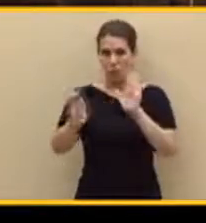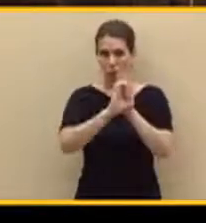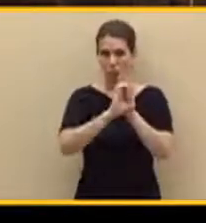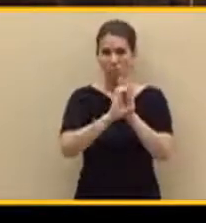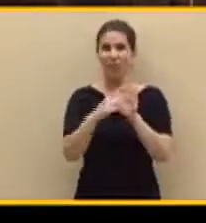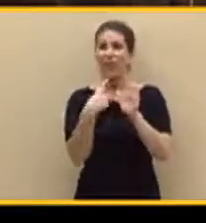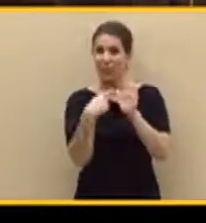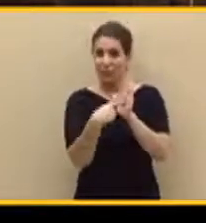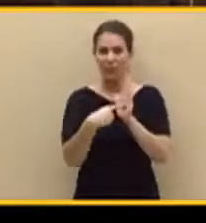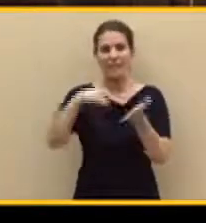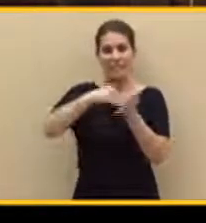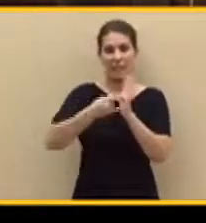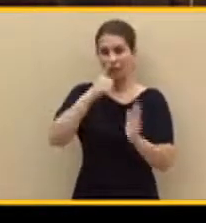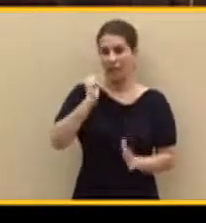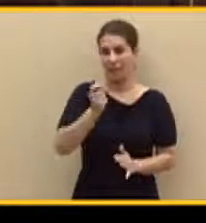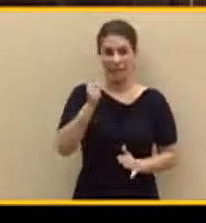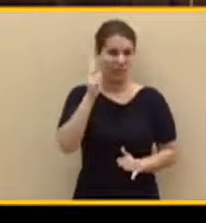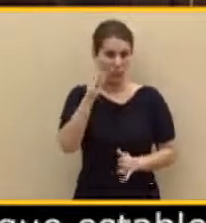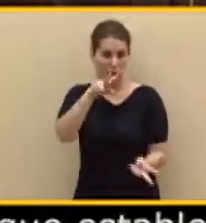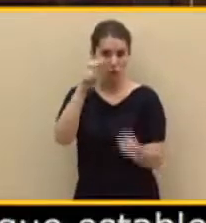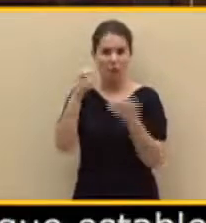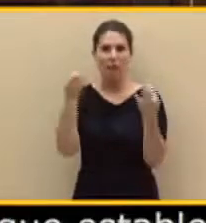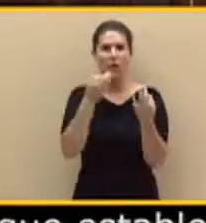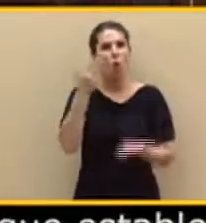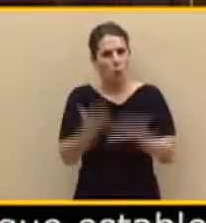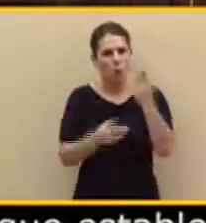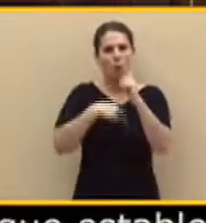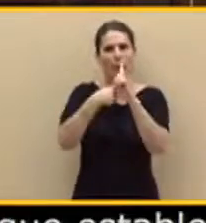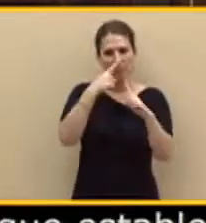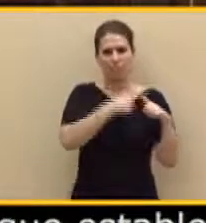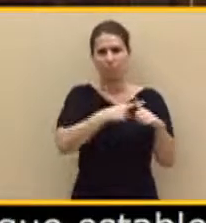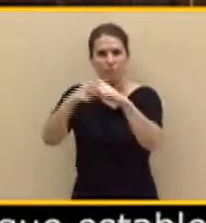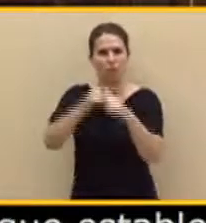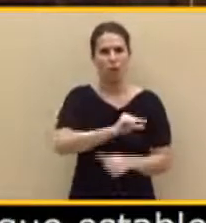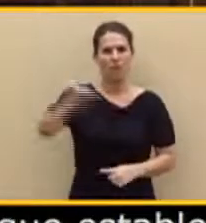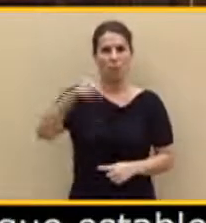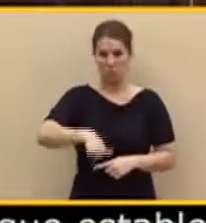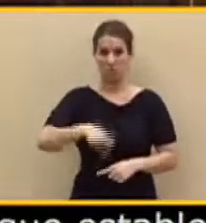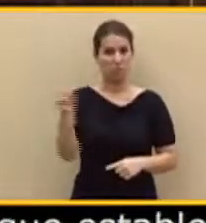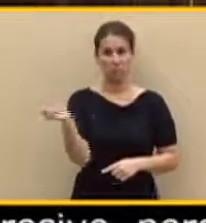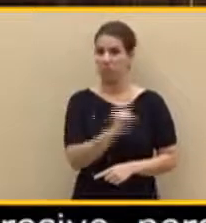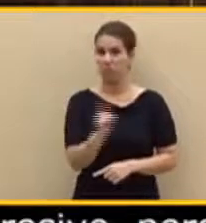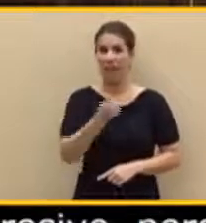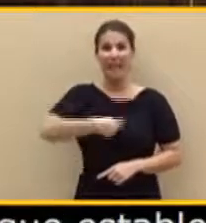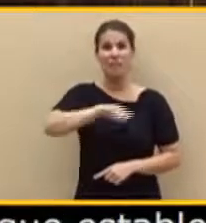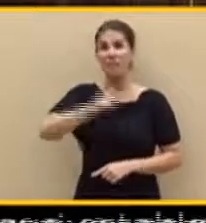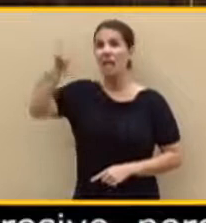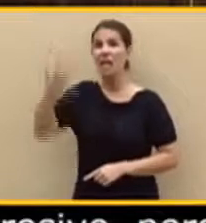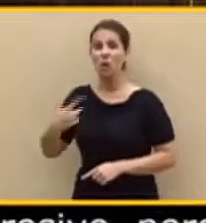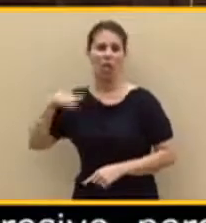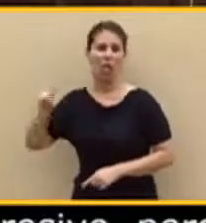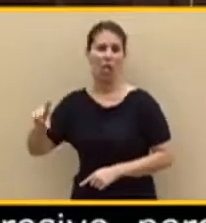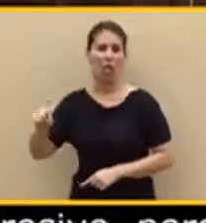sistema tributario pues debe ser justo y progresivo, pero en este país no lo es. En España, ser rico sale muy barato, y si no, que se lo digan a